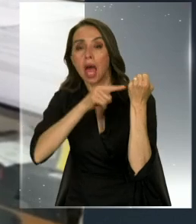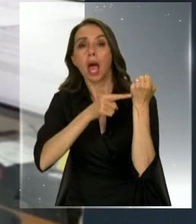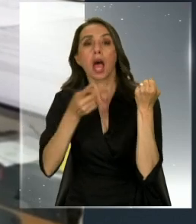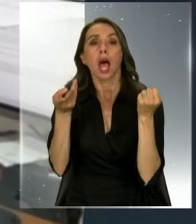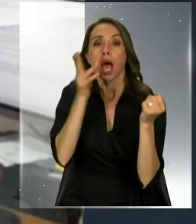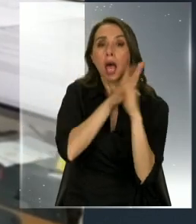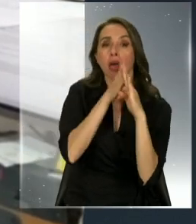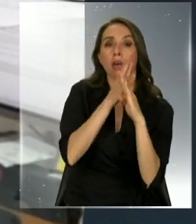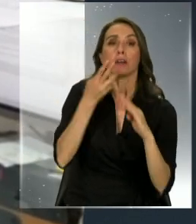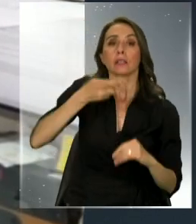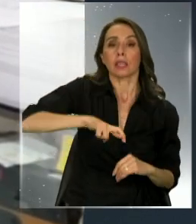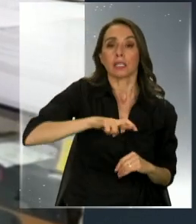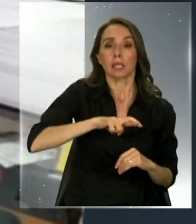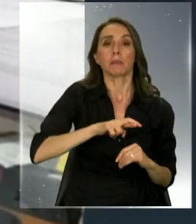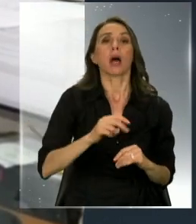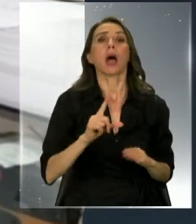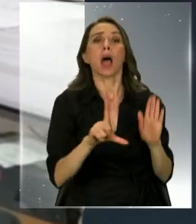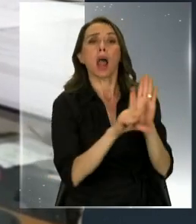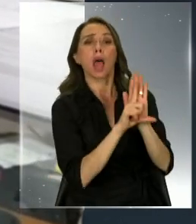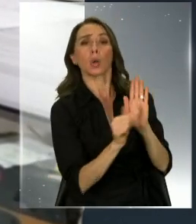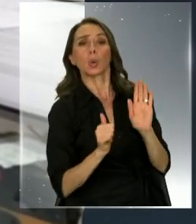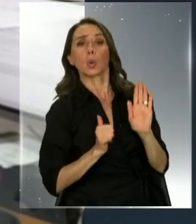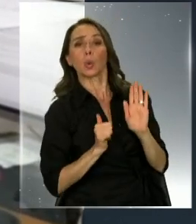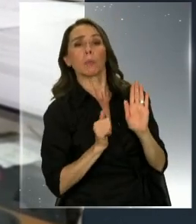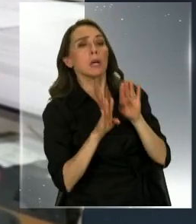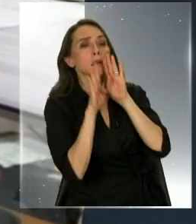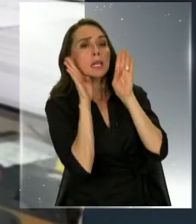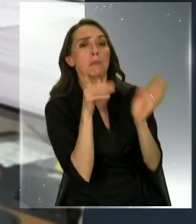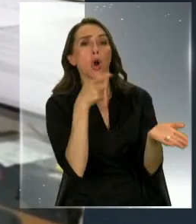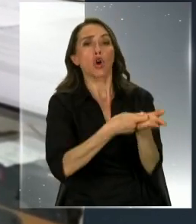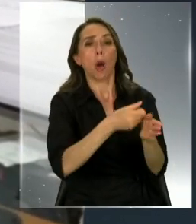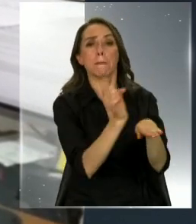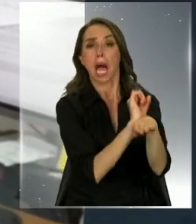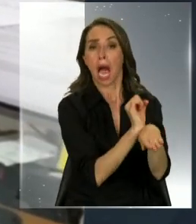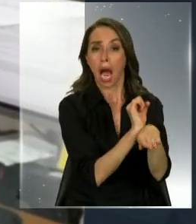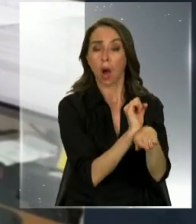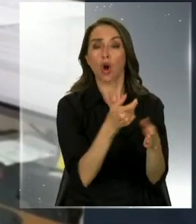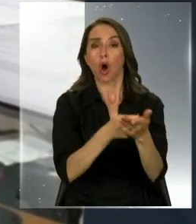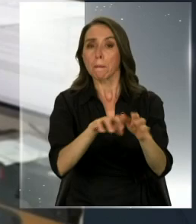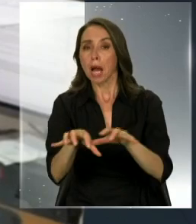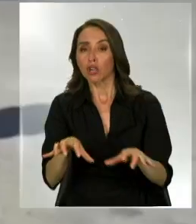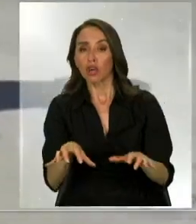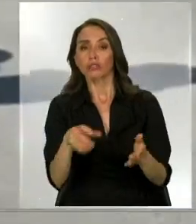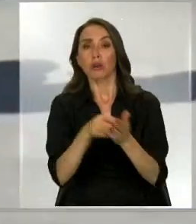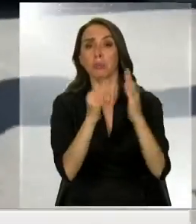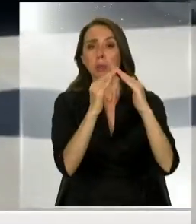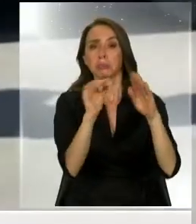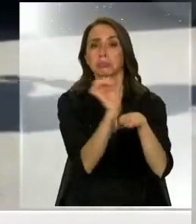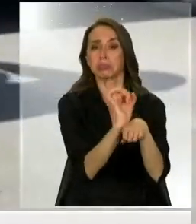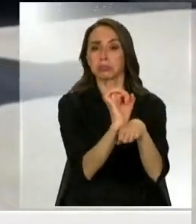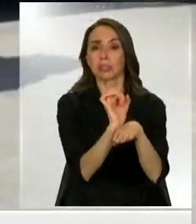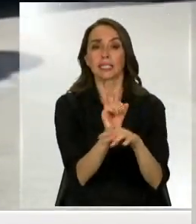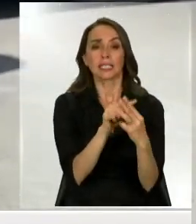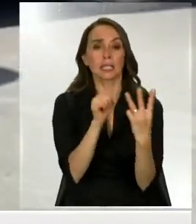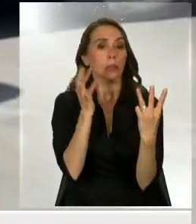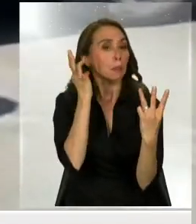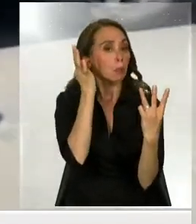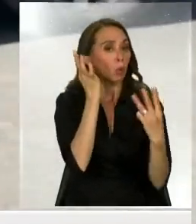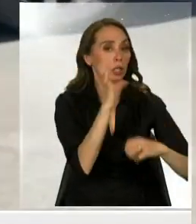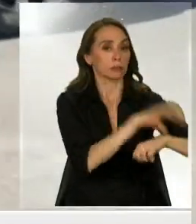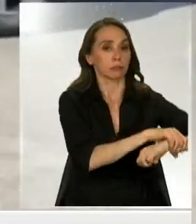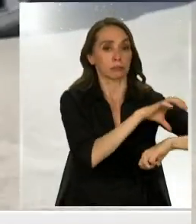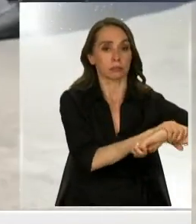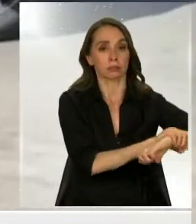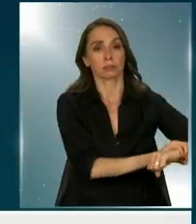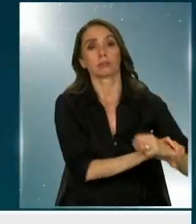dándole un origen lícito aquello, esto es con la compra de vehículos, enseres y especies. Las 3 mujeres fueron puestas a disposición